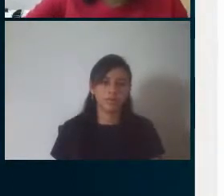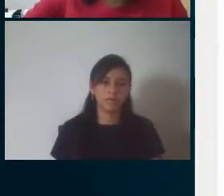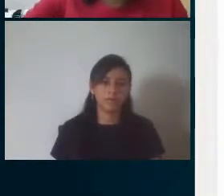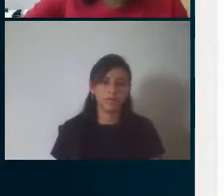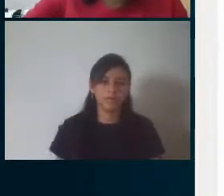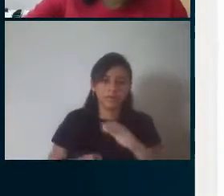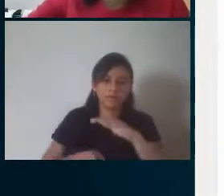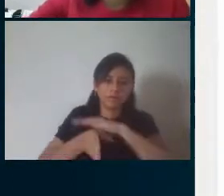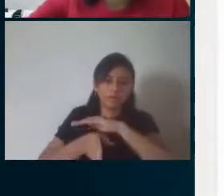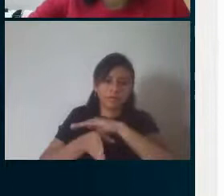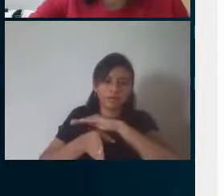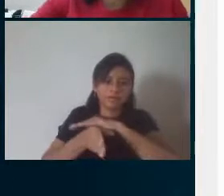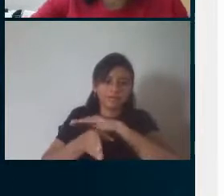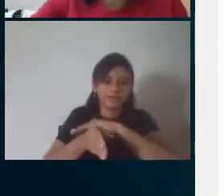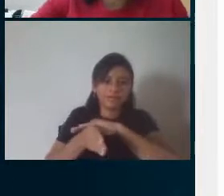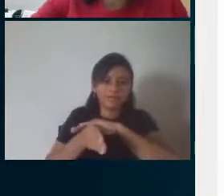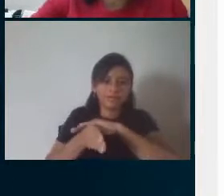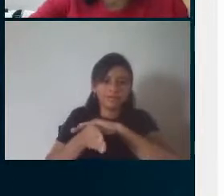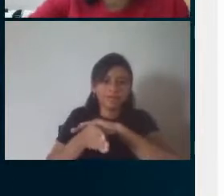Seguido tenemos el